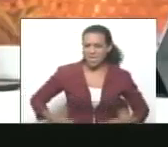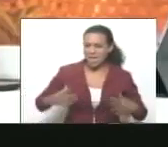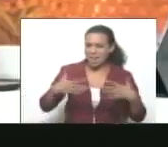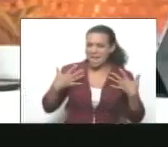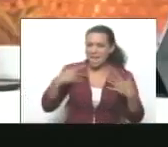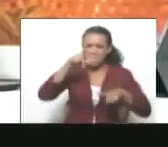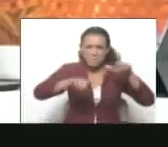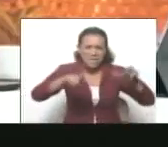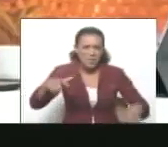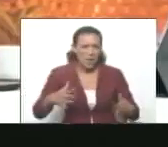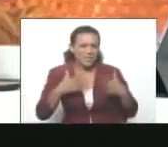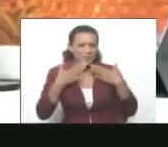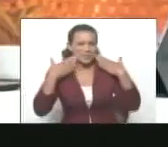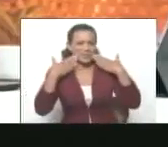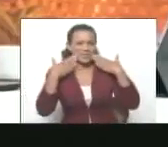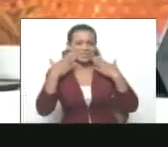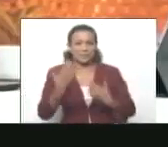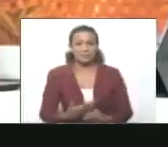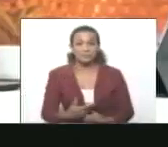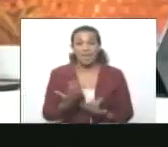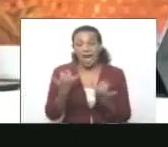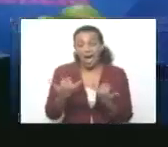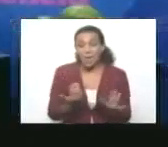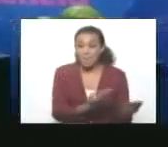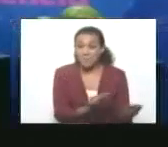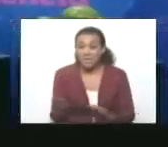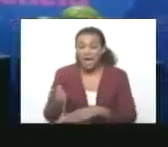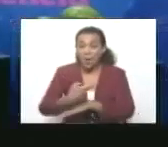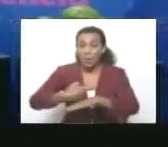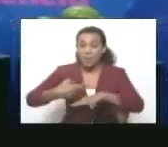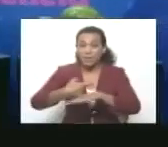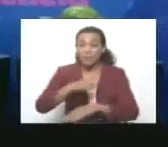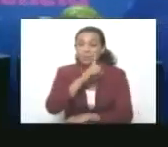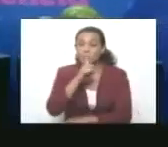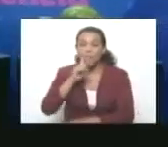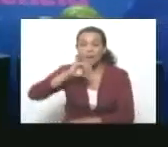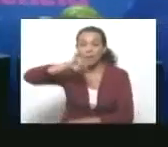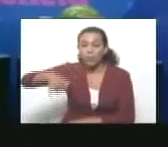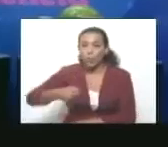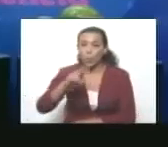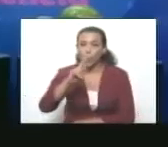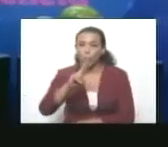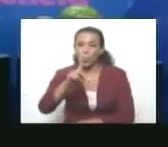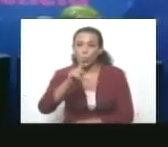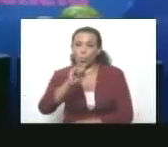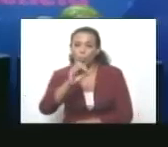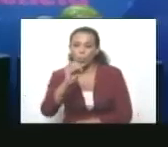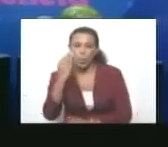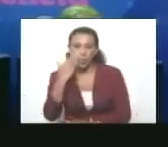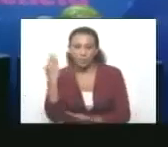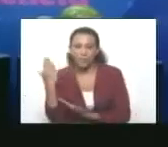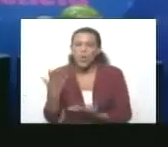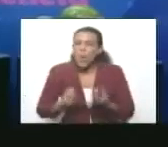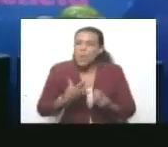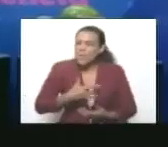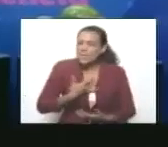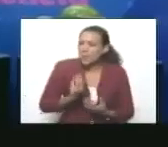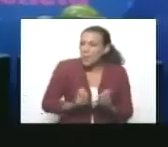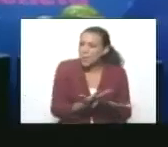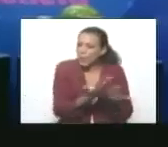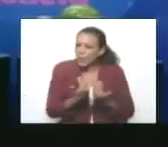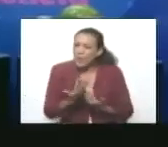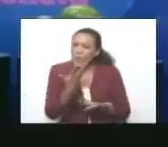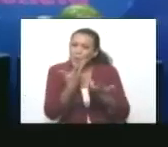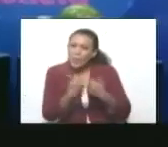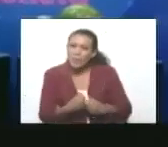alegría, Julio César León Heredia. Gobernador, bienvenido, qué bueno tenerte aquí, ¿cómo te sientes? Gracias,